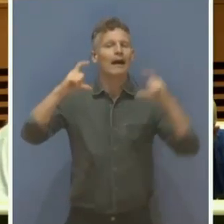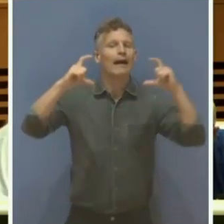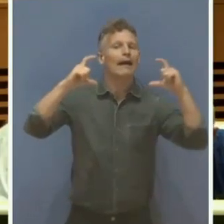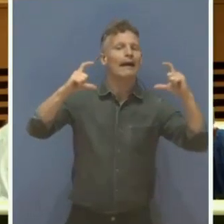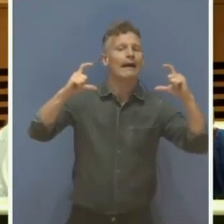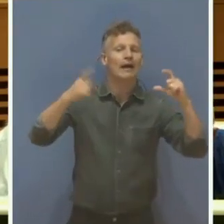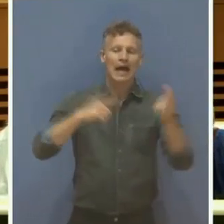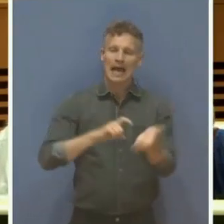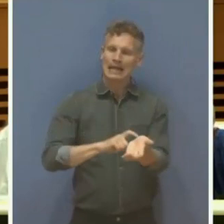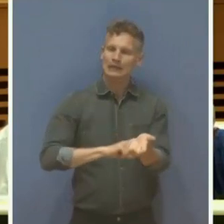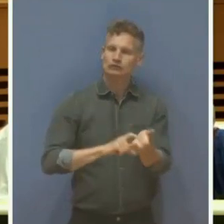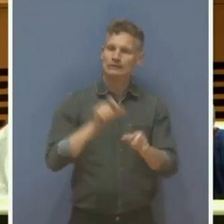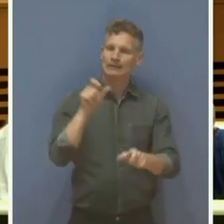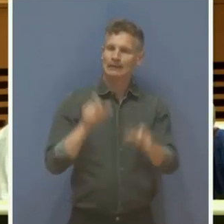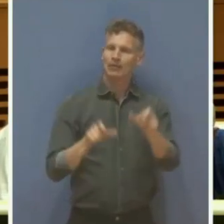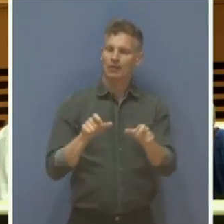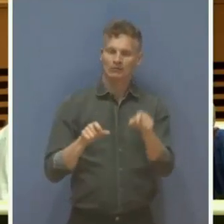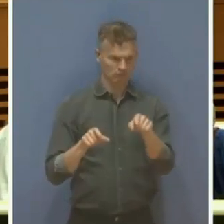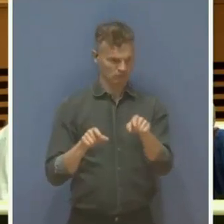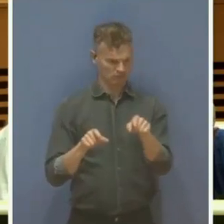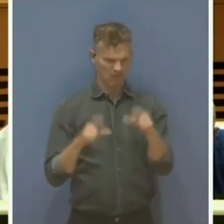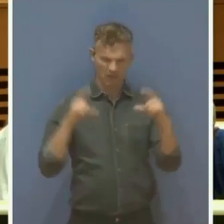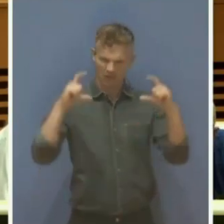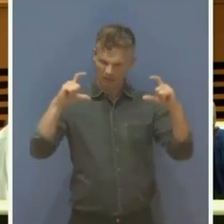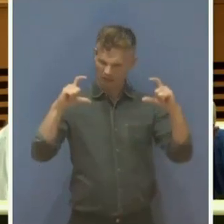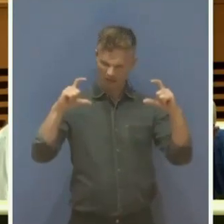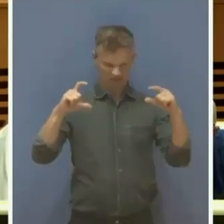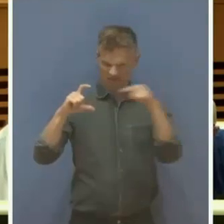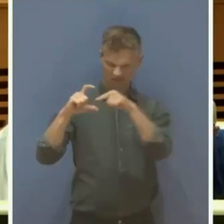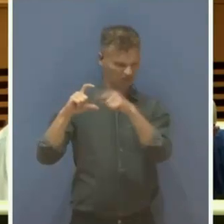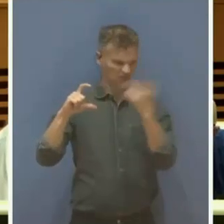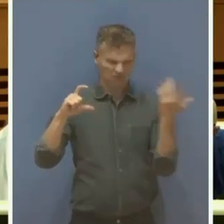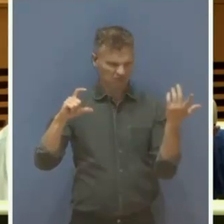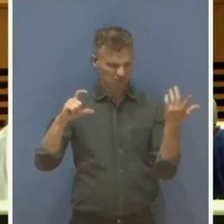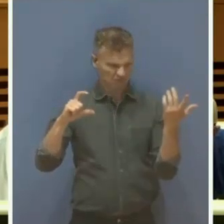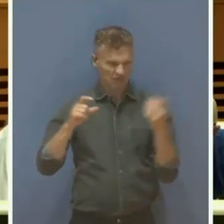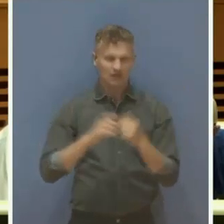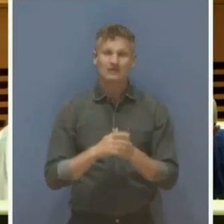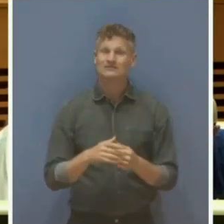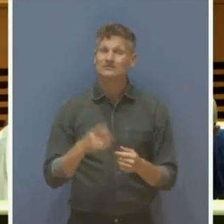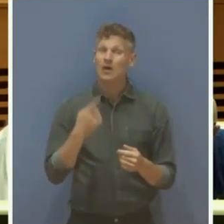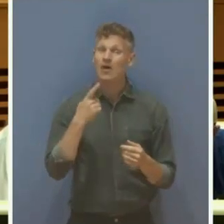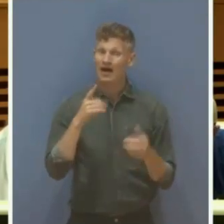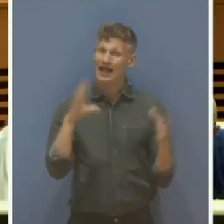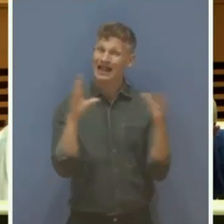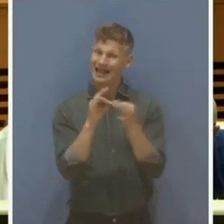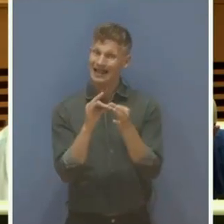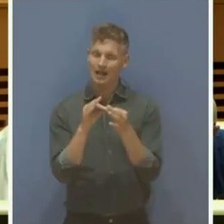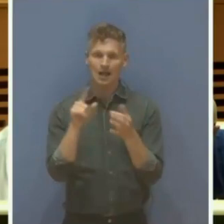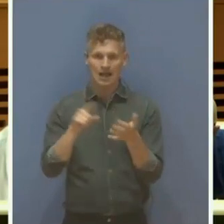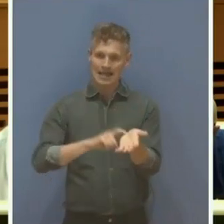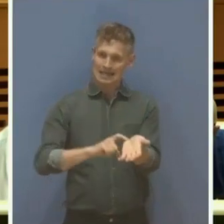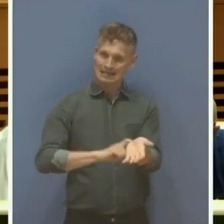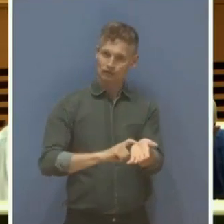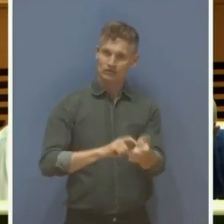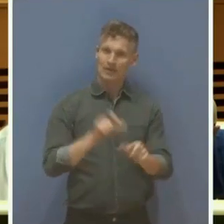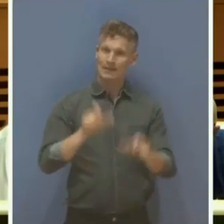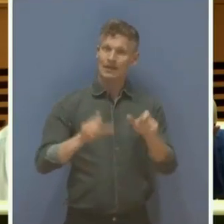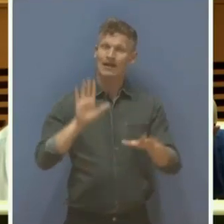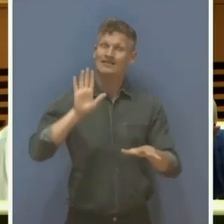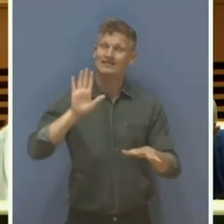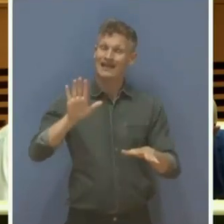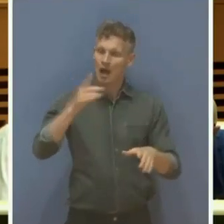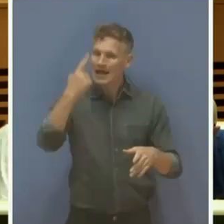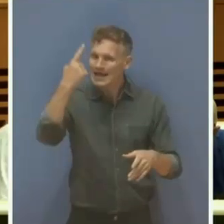intelectual de pueblos indígenas en el estado actual de las cosas, los pueblos indígenas no somos reconocidos como sujetos de derecho. Se propone